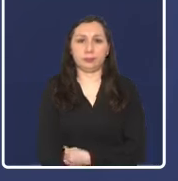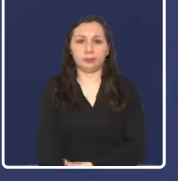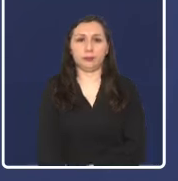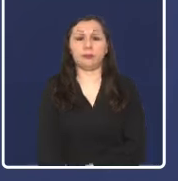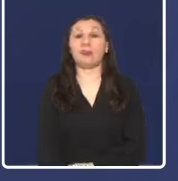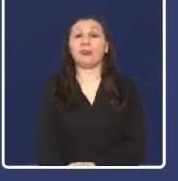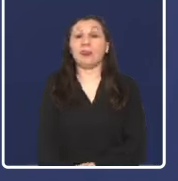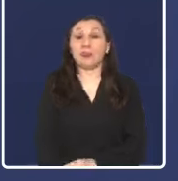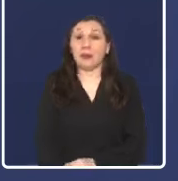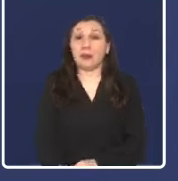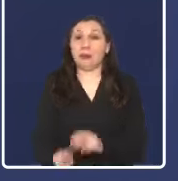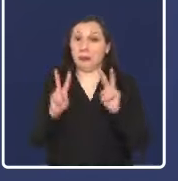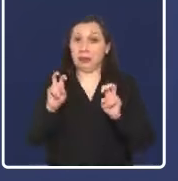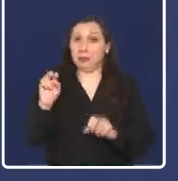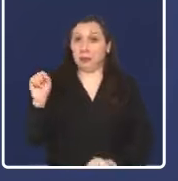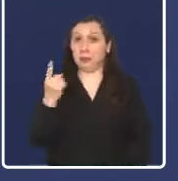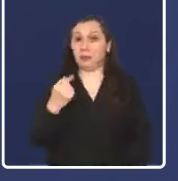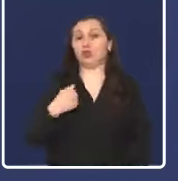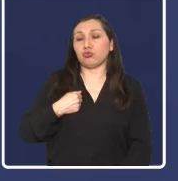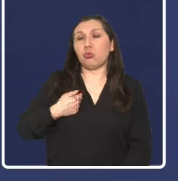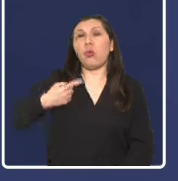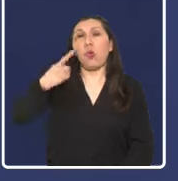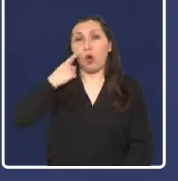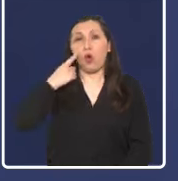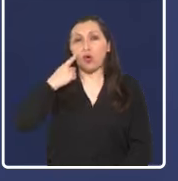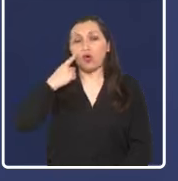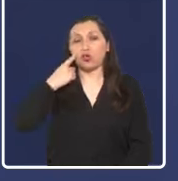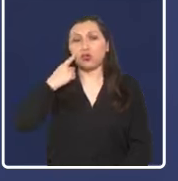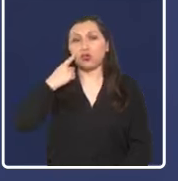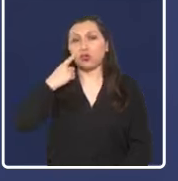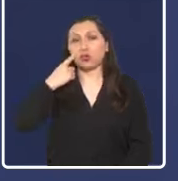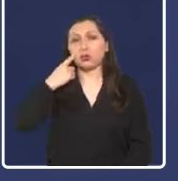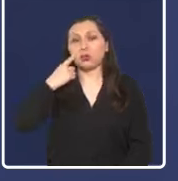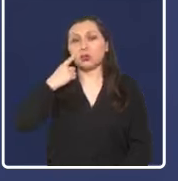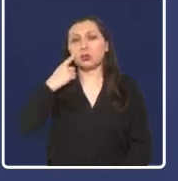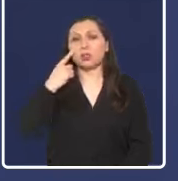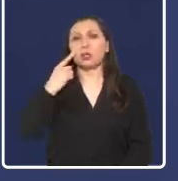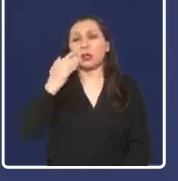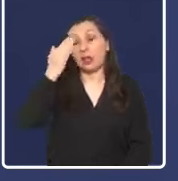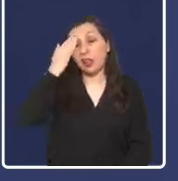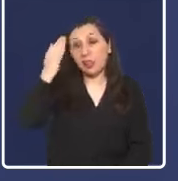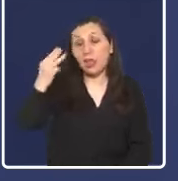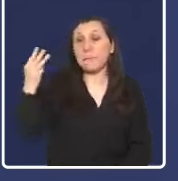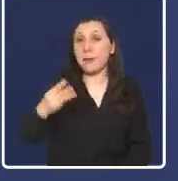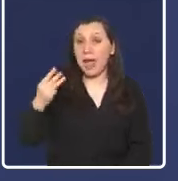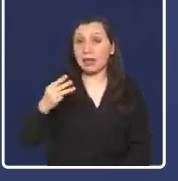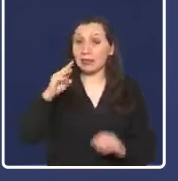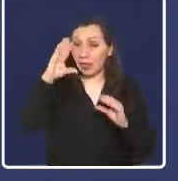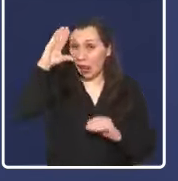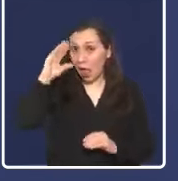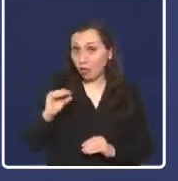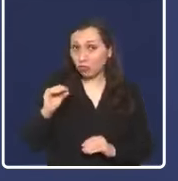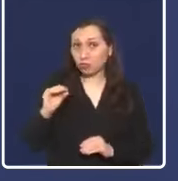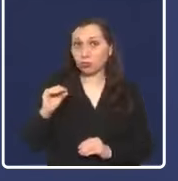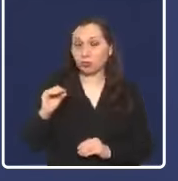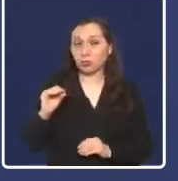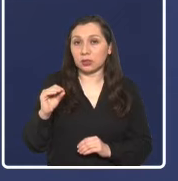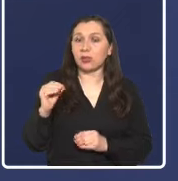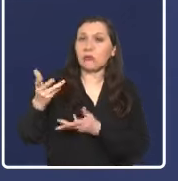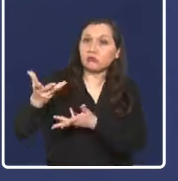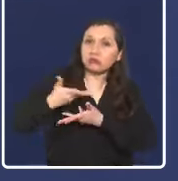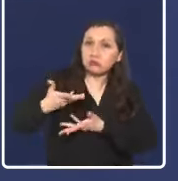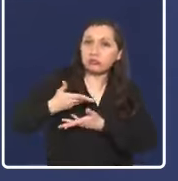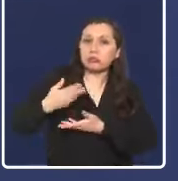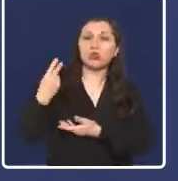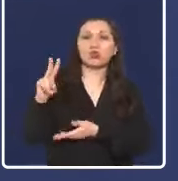Respecto a lo primero, yo conozco la versión que el día martes en la noche me